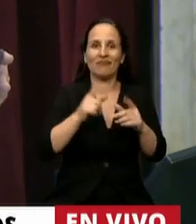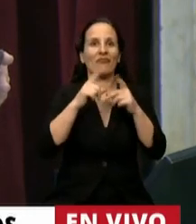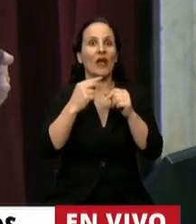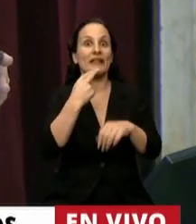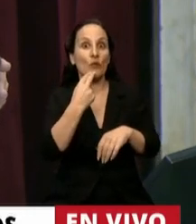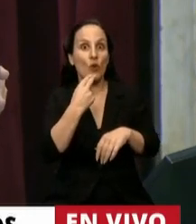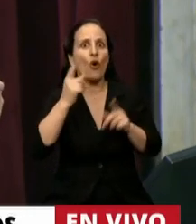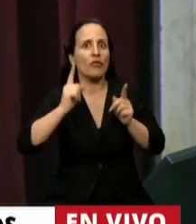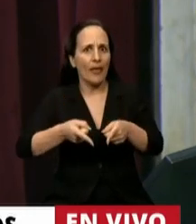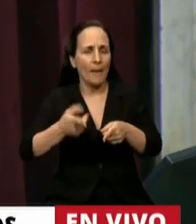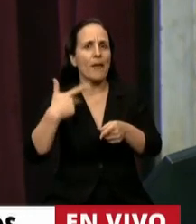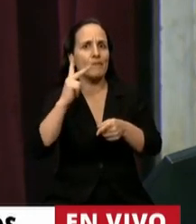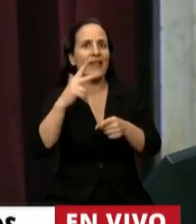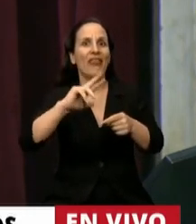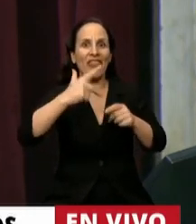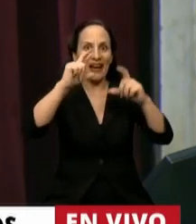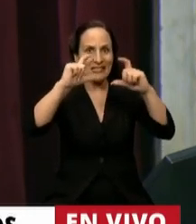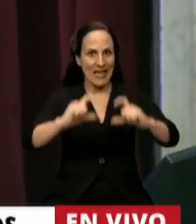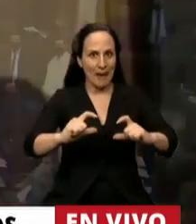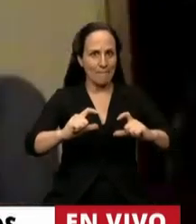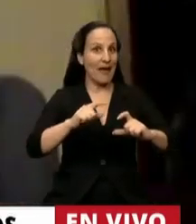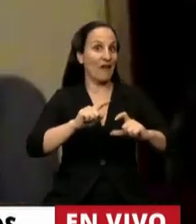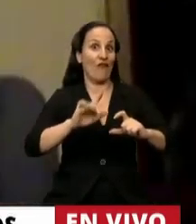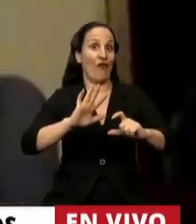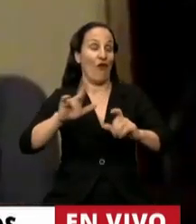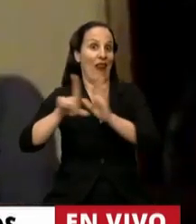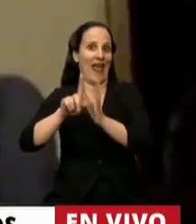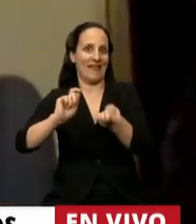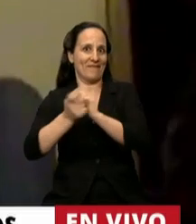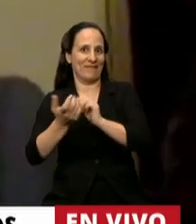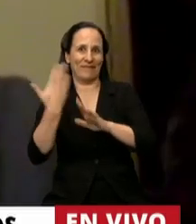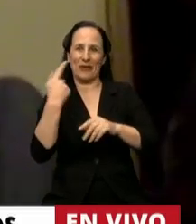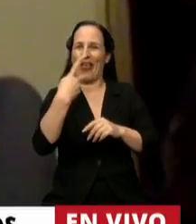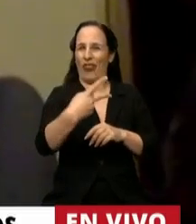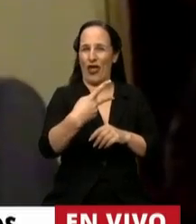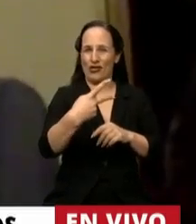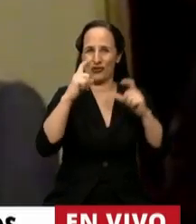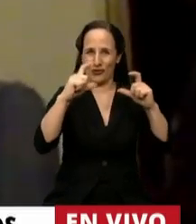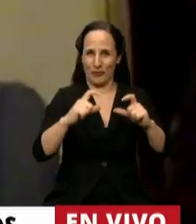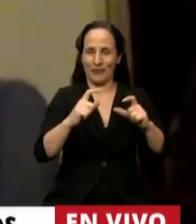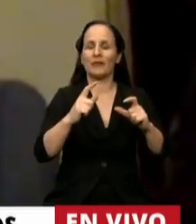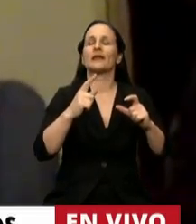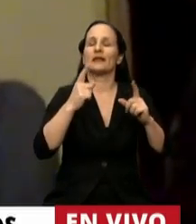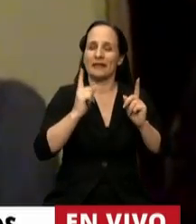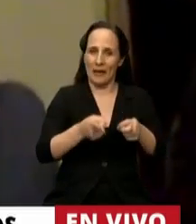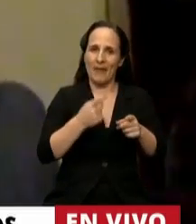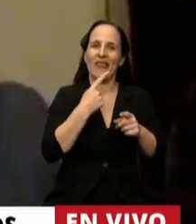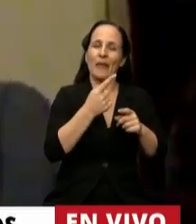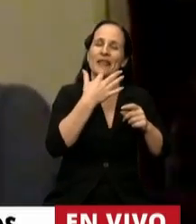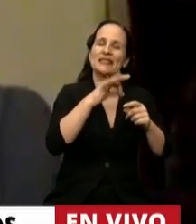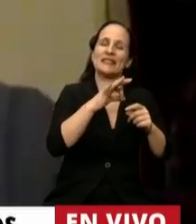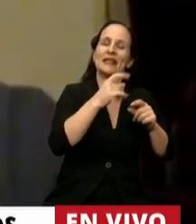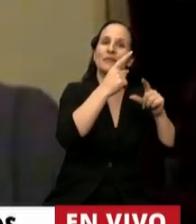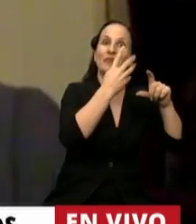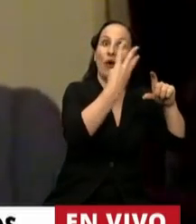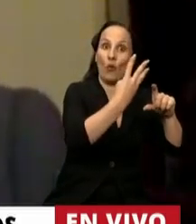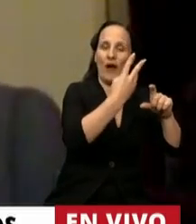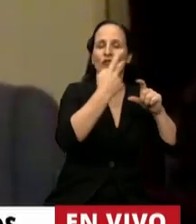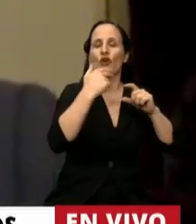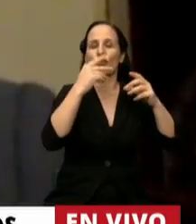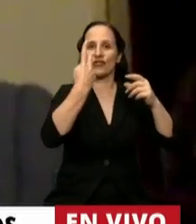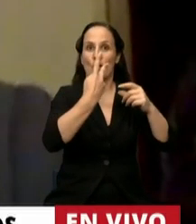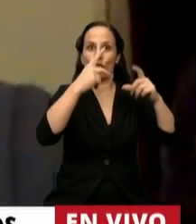11 también se menciona un tercer párrafo que deja de existir en la ley porque quedaron dos, también debe decir de artículo 4, segundo párrafo. Es de